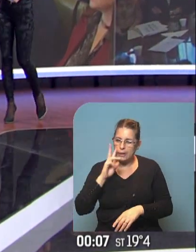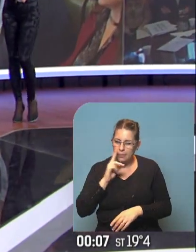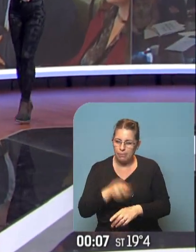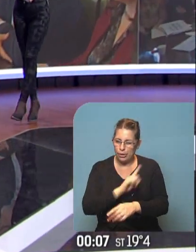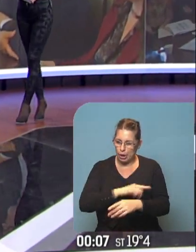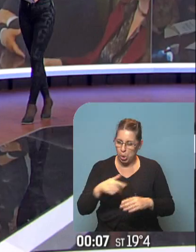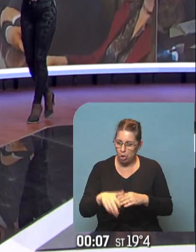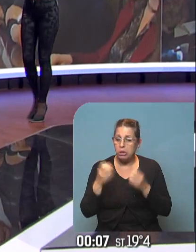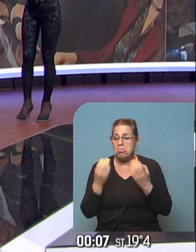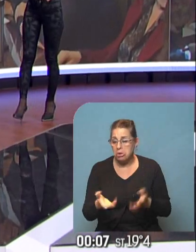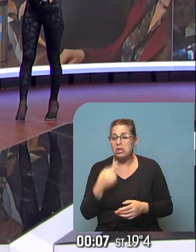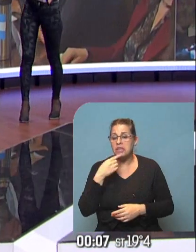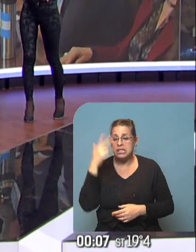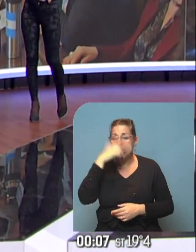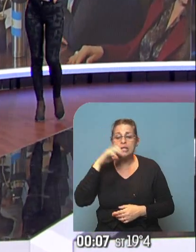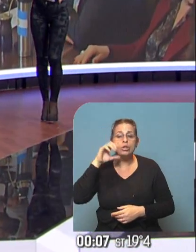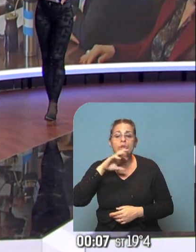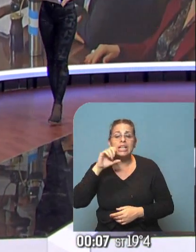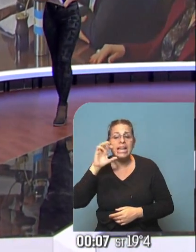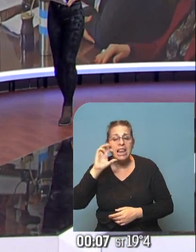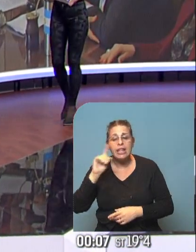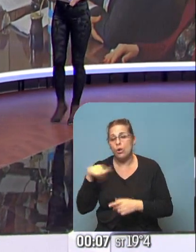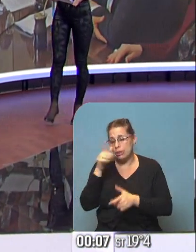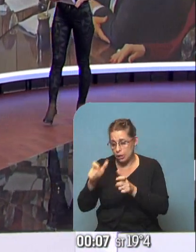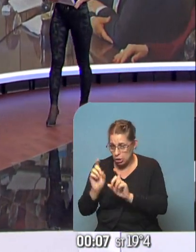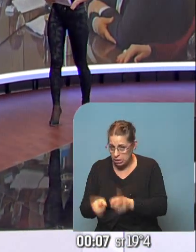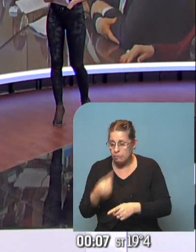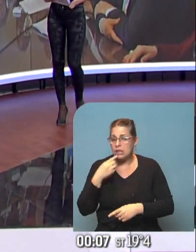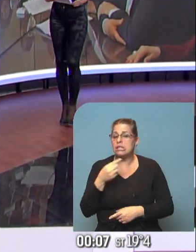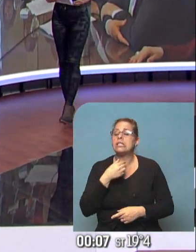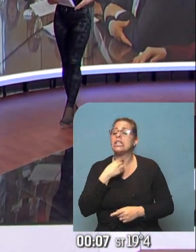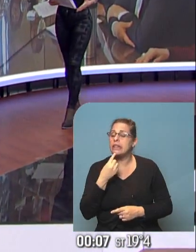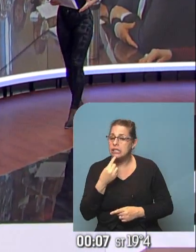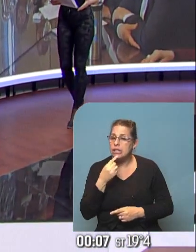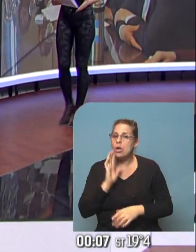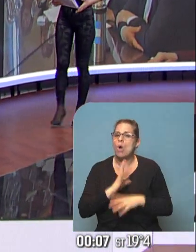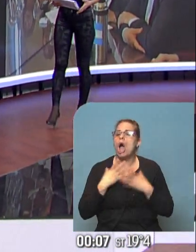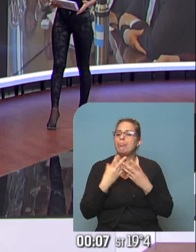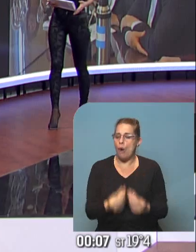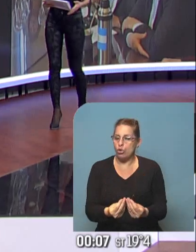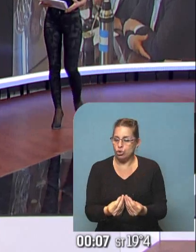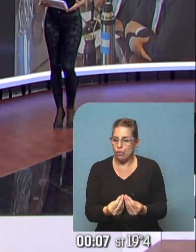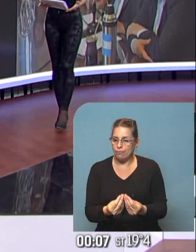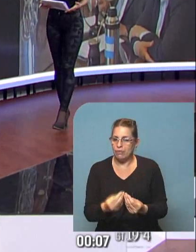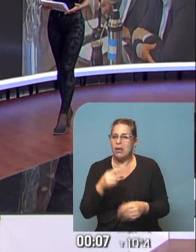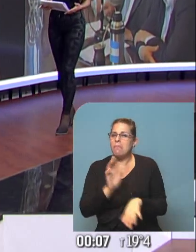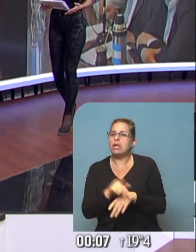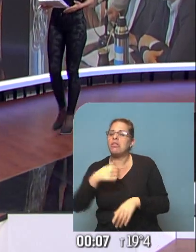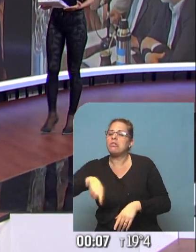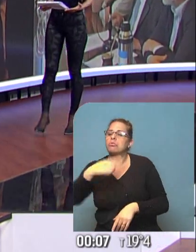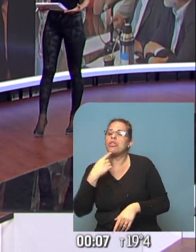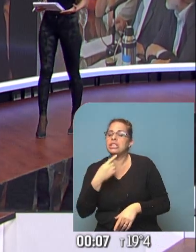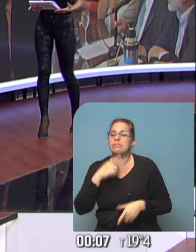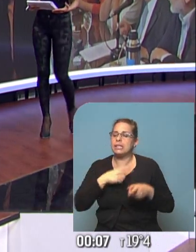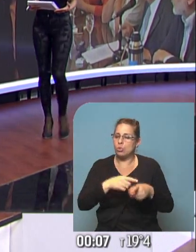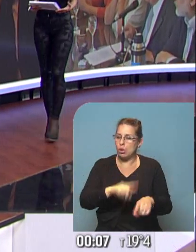desafuero, porque según Héctor Recalde y otros tantos, esto significaría avalar lo que ellos consideran una persecución política y que